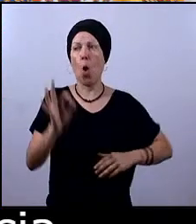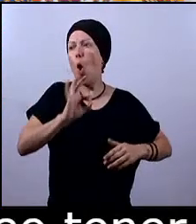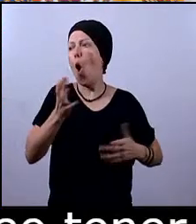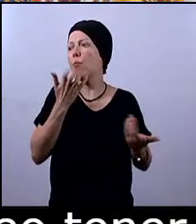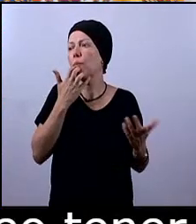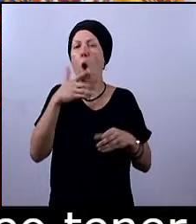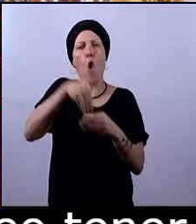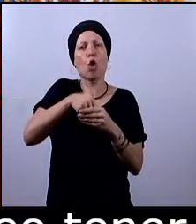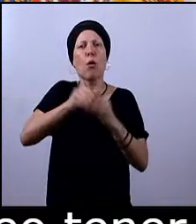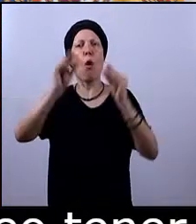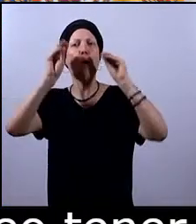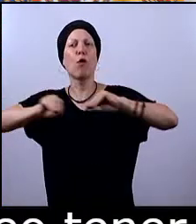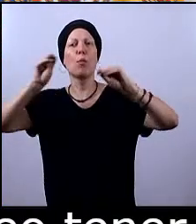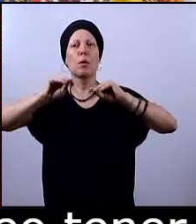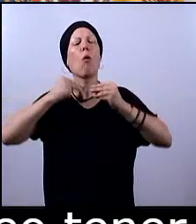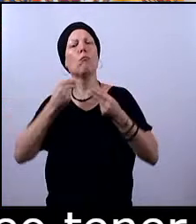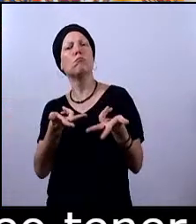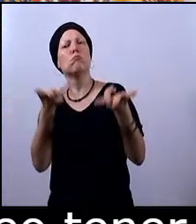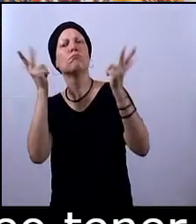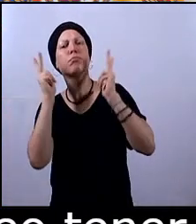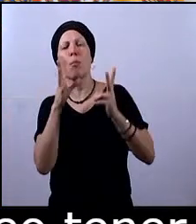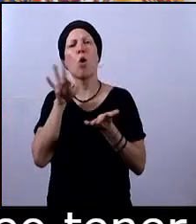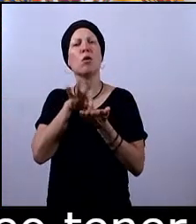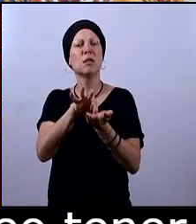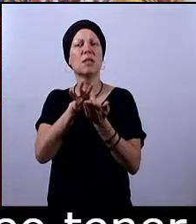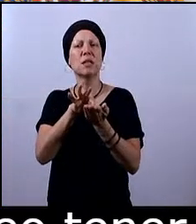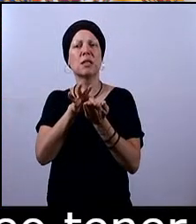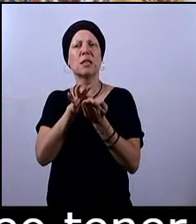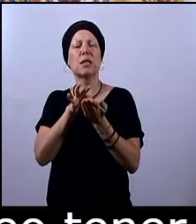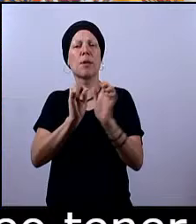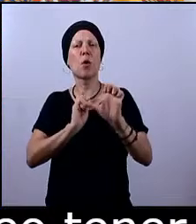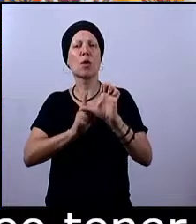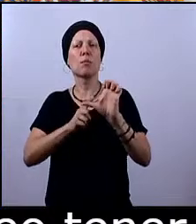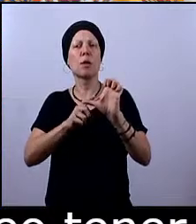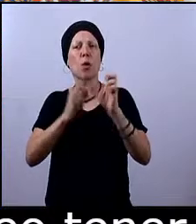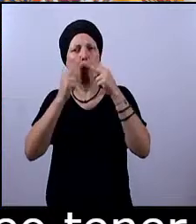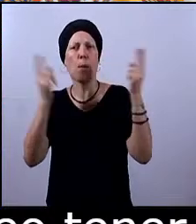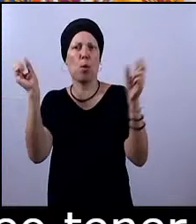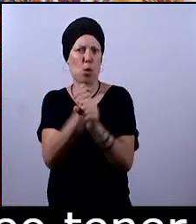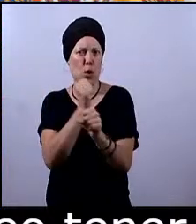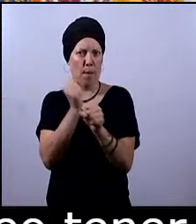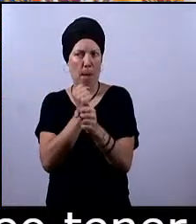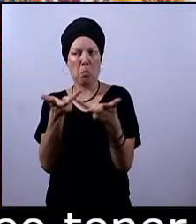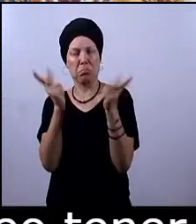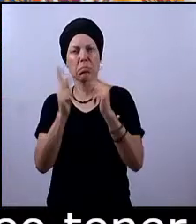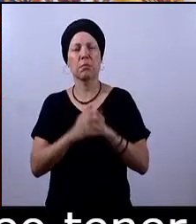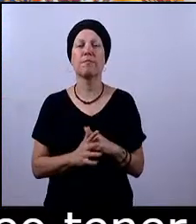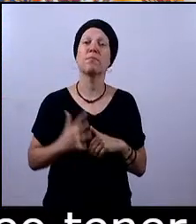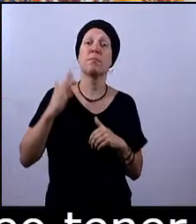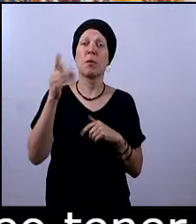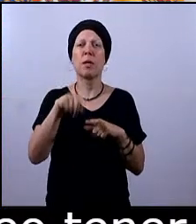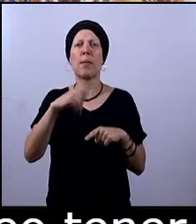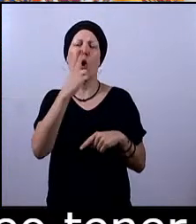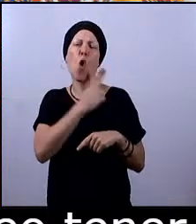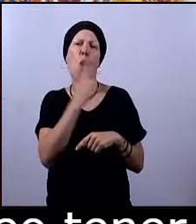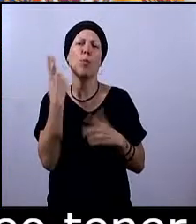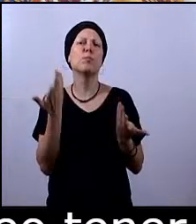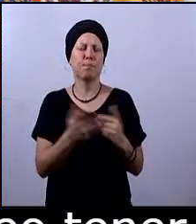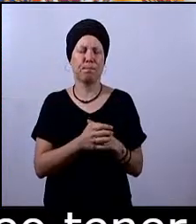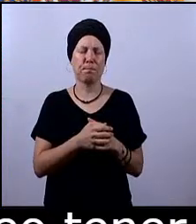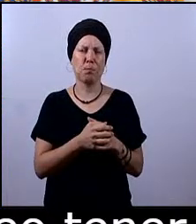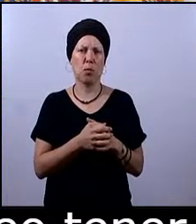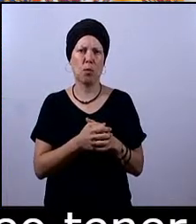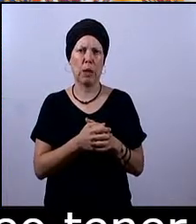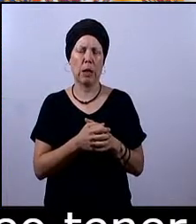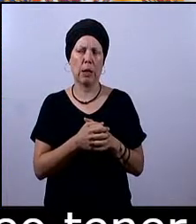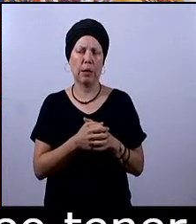completar contenidos formativos autorizados por el Servicio Extremeño Público de Empleo, además con el compromiso de